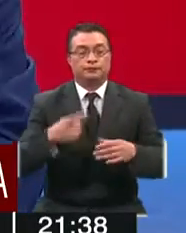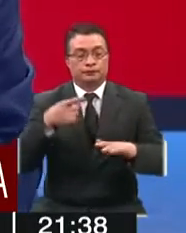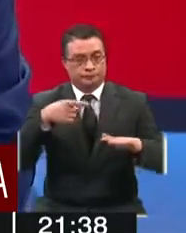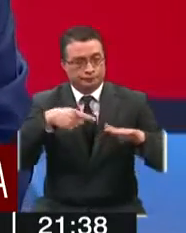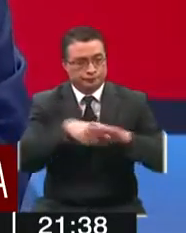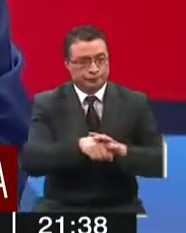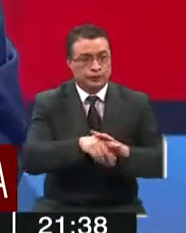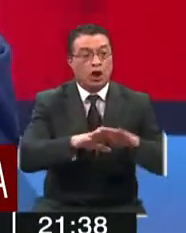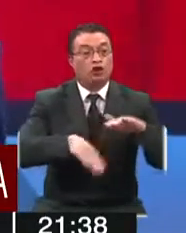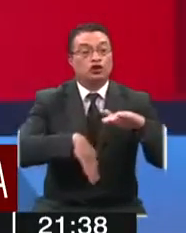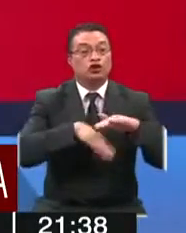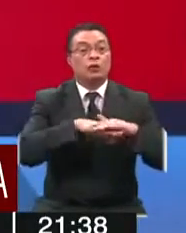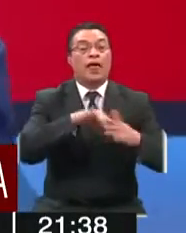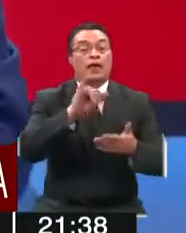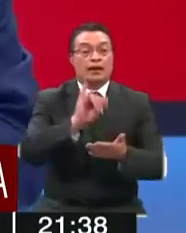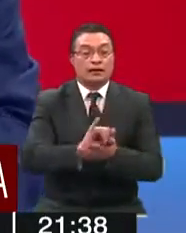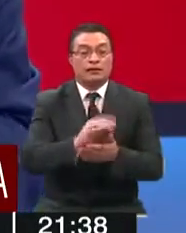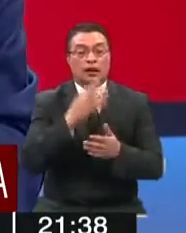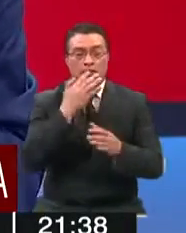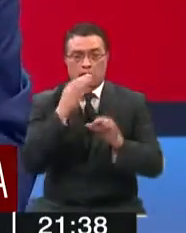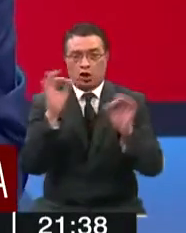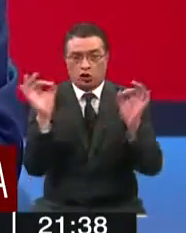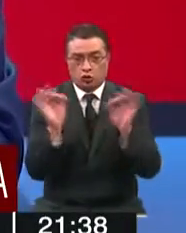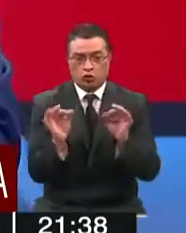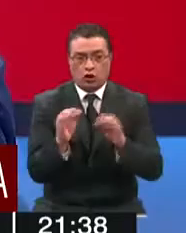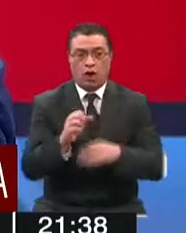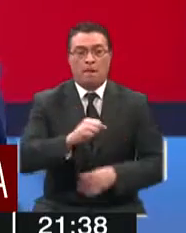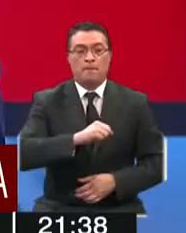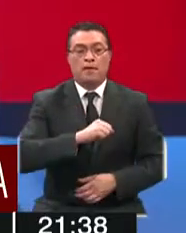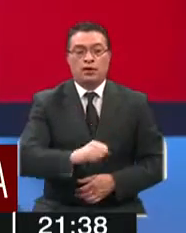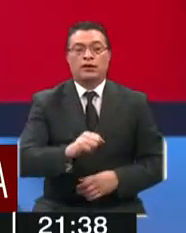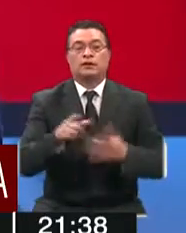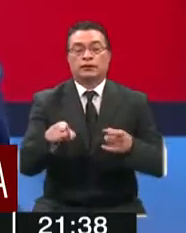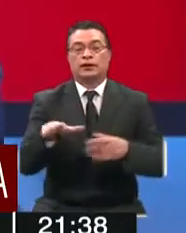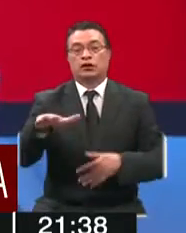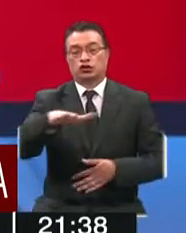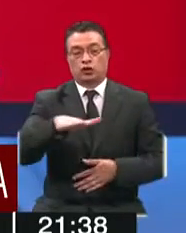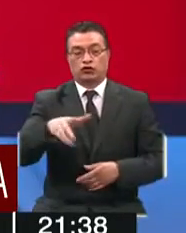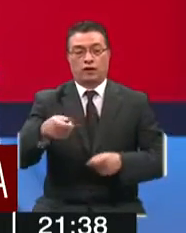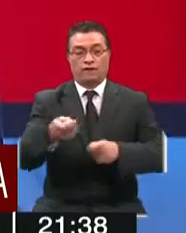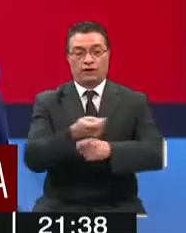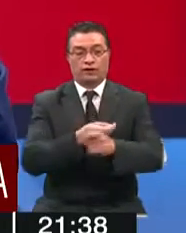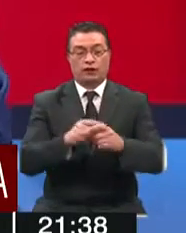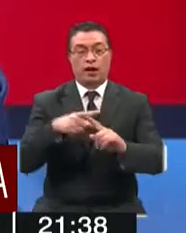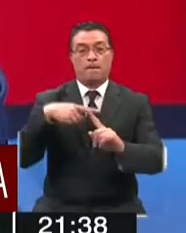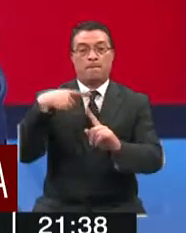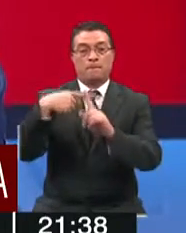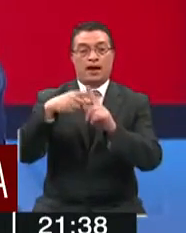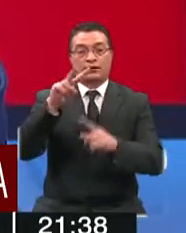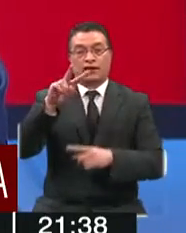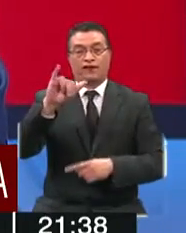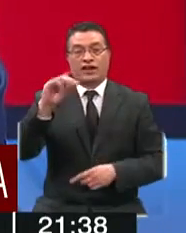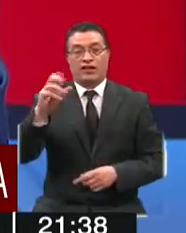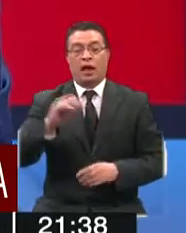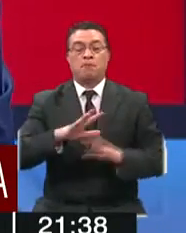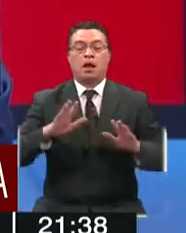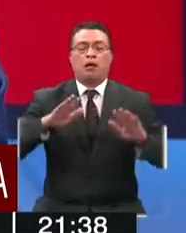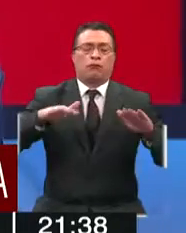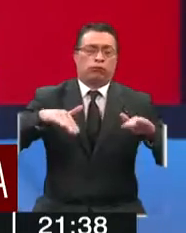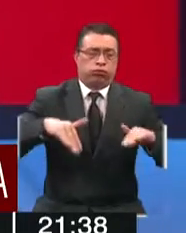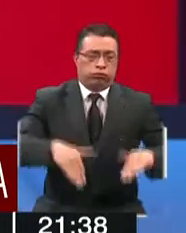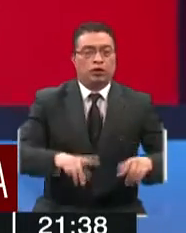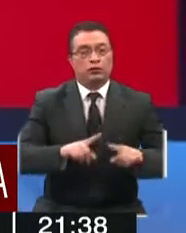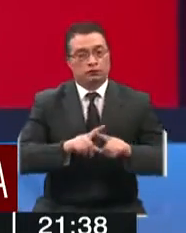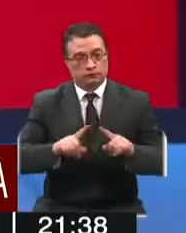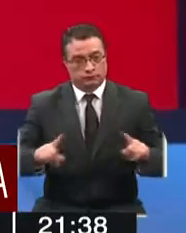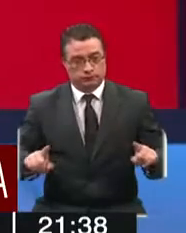por parte de la superintendencia, dar instrucciones, prevenir que efectivamente la situación financiera de esa Más Vida siga deteriorándose. Y que lo que nos informan